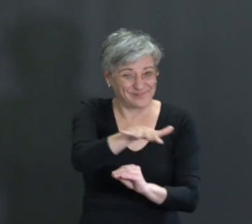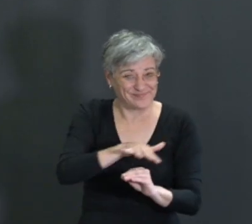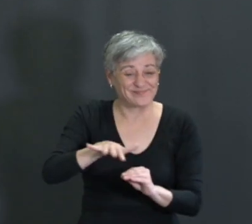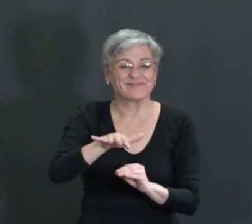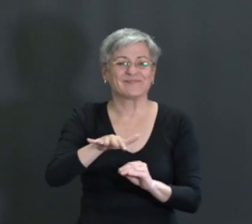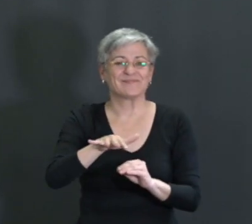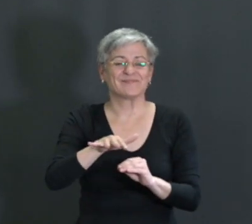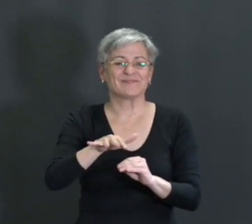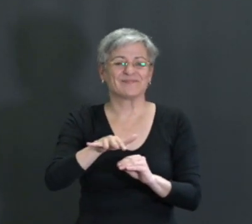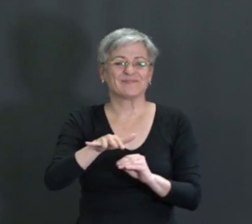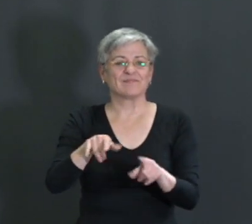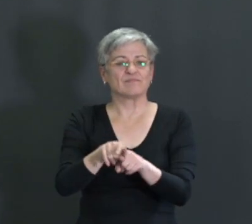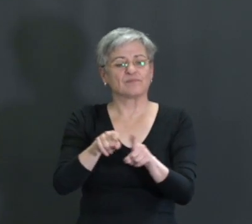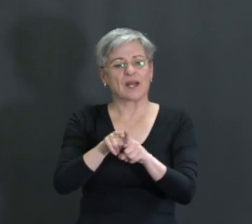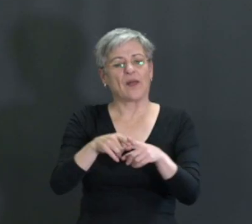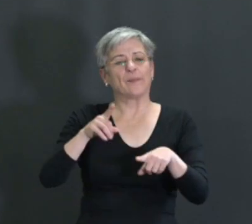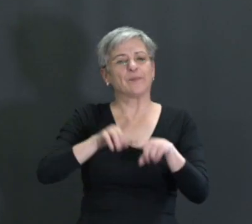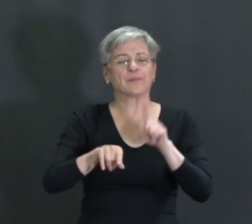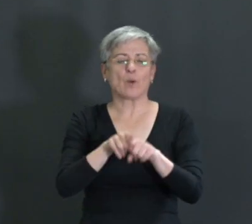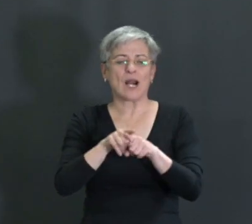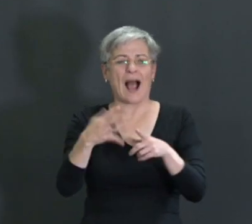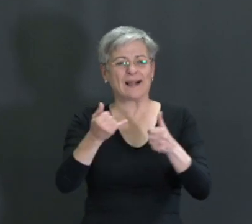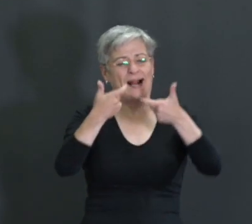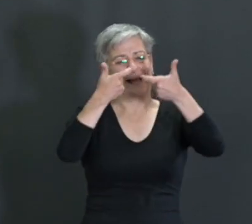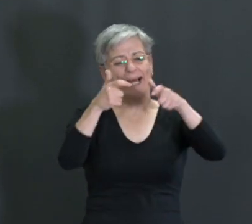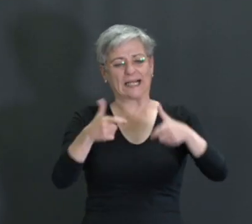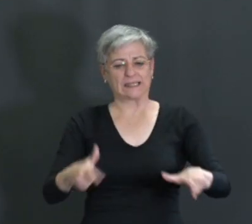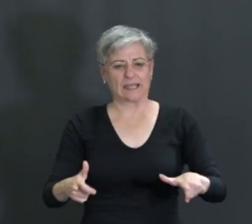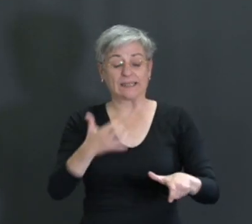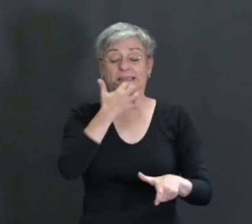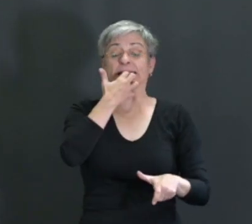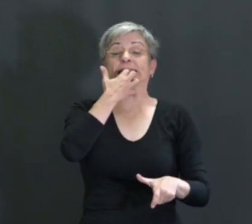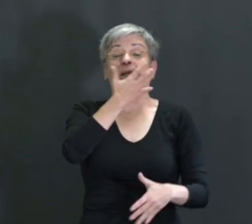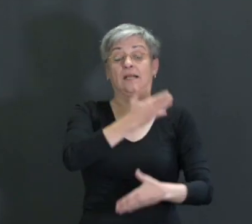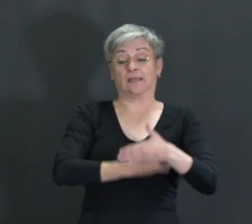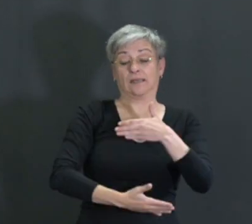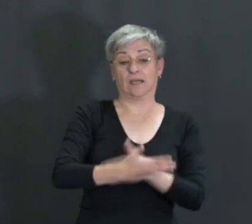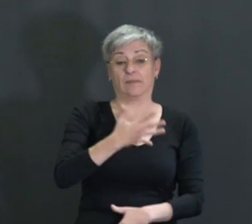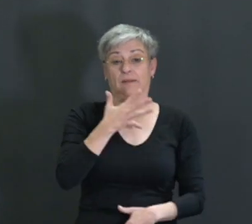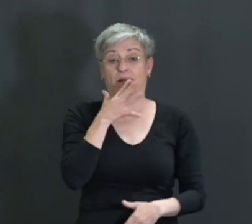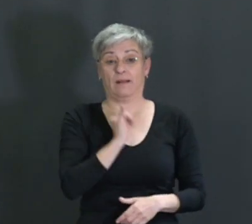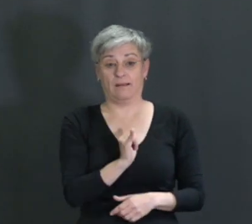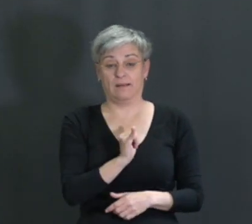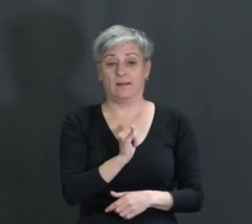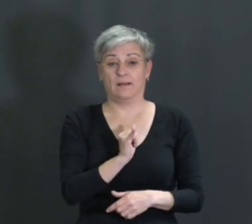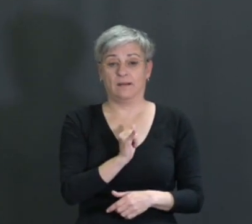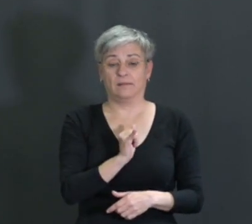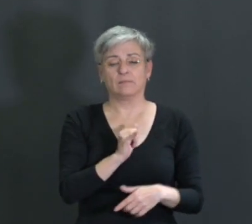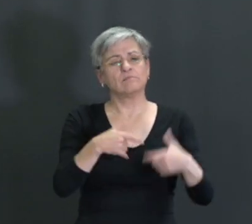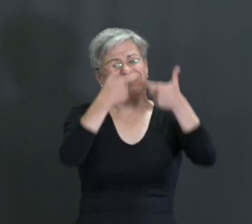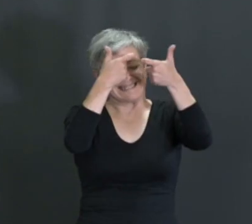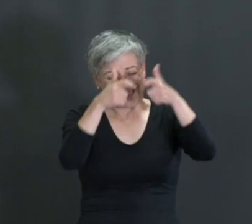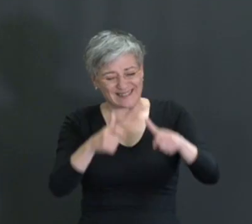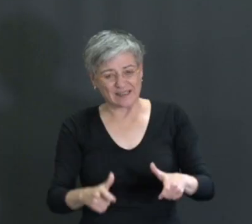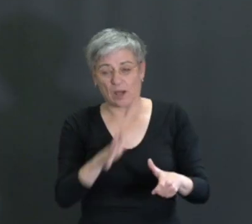dependen de castas, ¿no? Entonces, cuando tú naces con discapacidad o se te produce una discapacidad es porque en